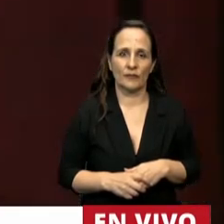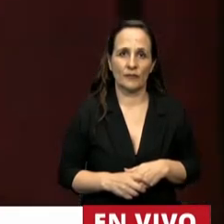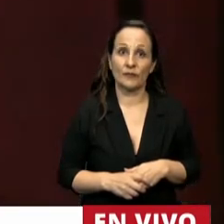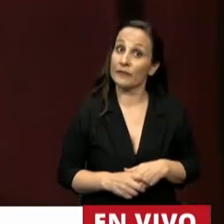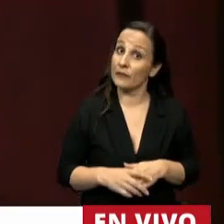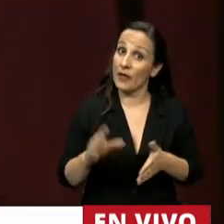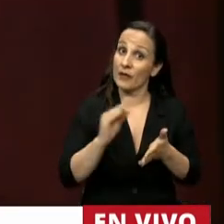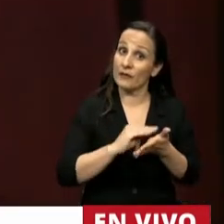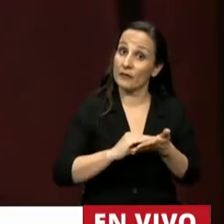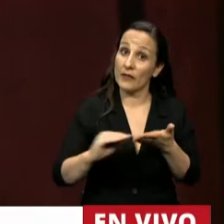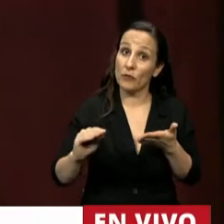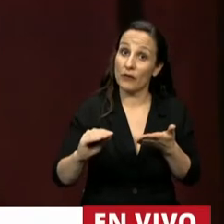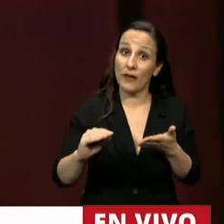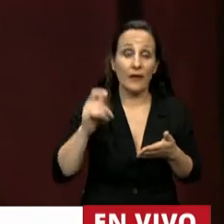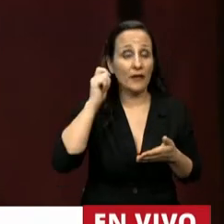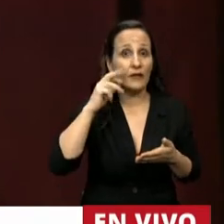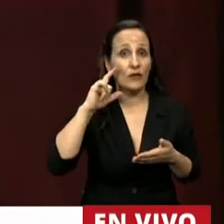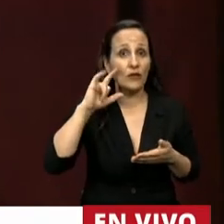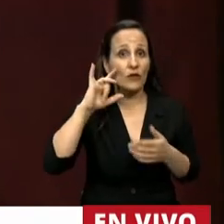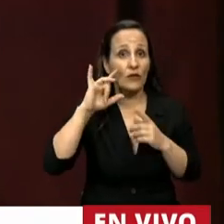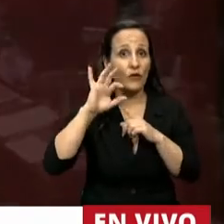Diputada Ginocchio.